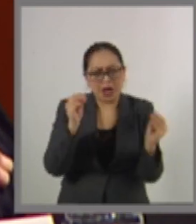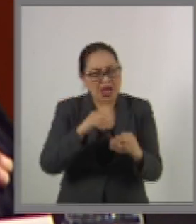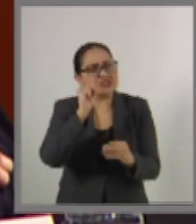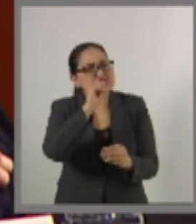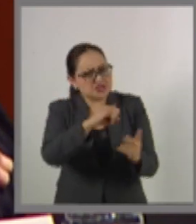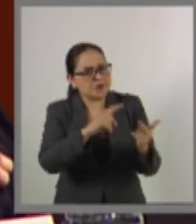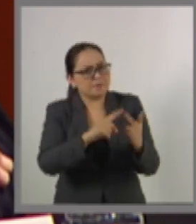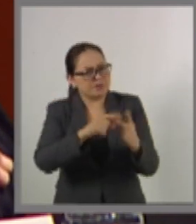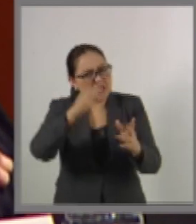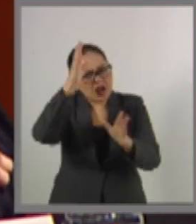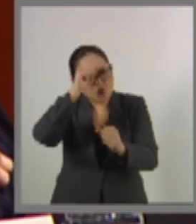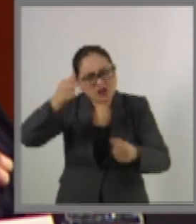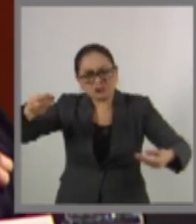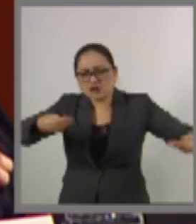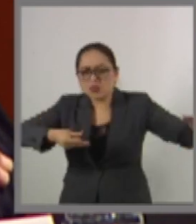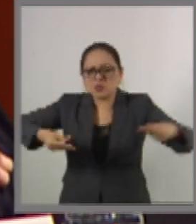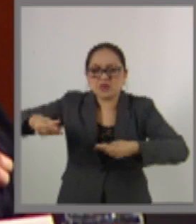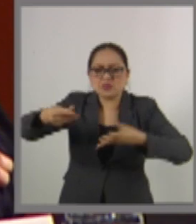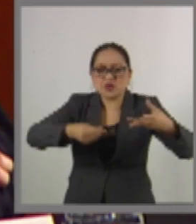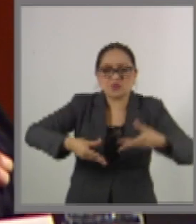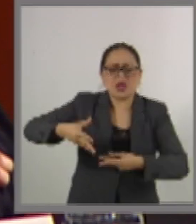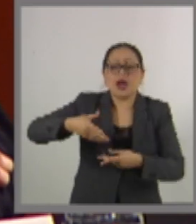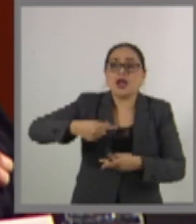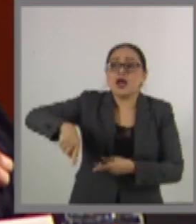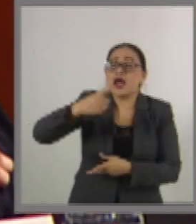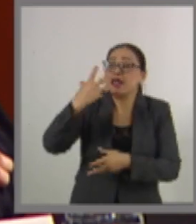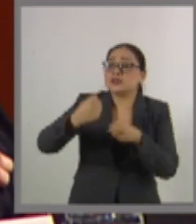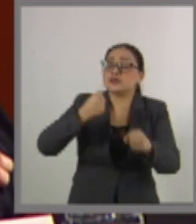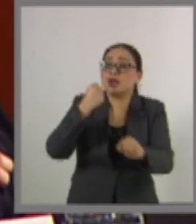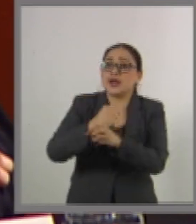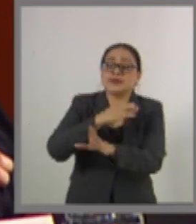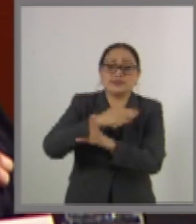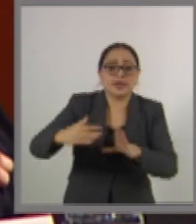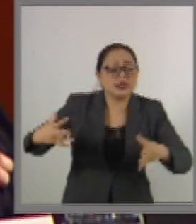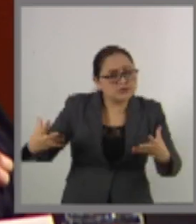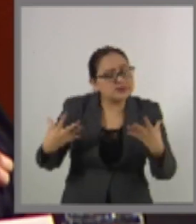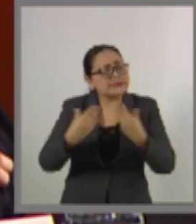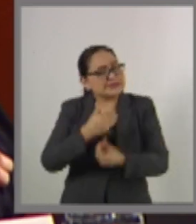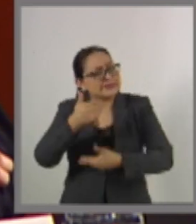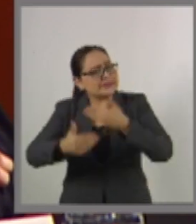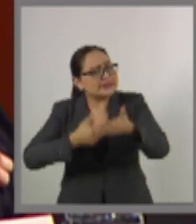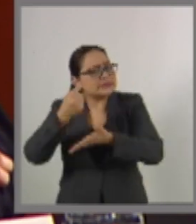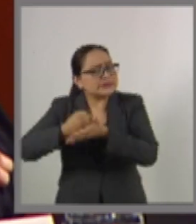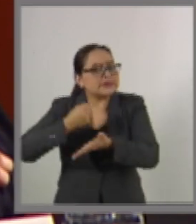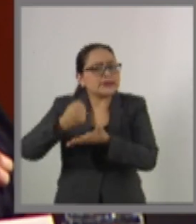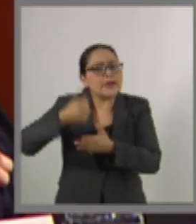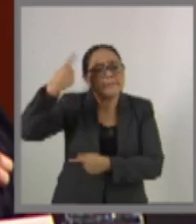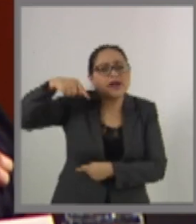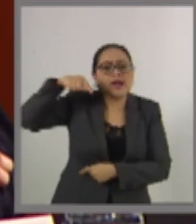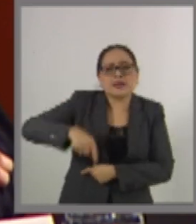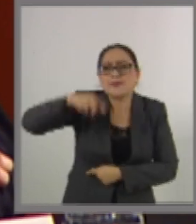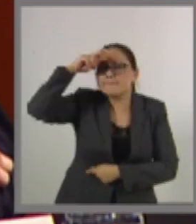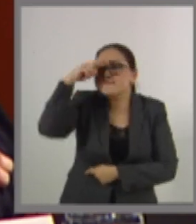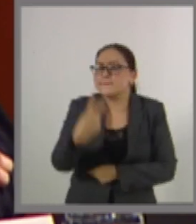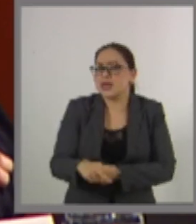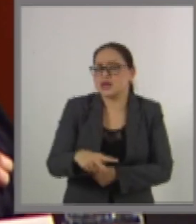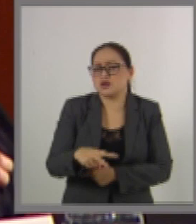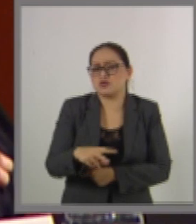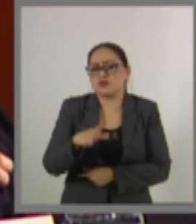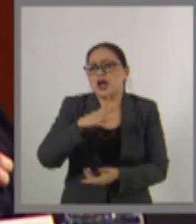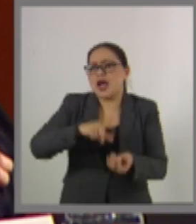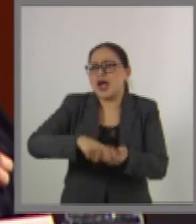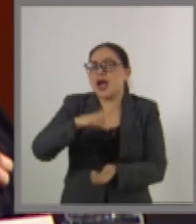de acuerdo, aportamos y luchamos durante más de 5 años para que este país tenga